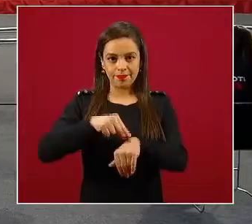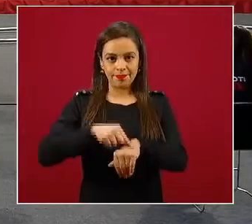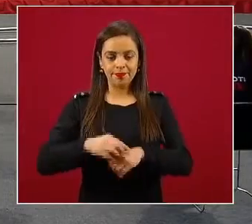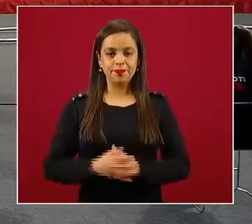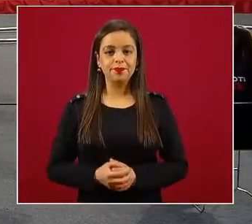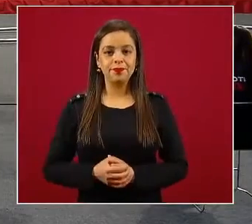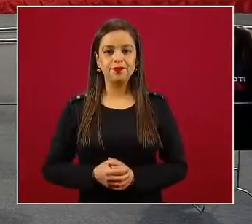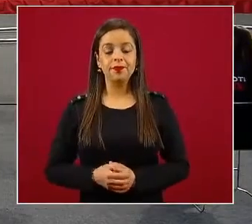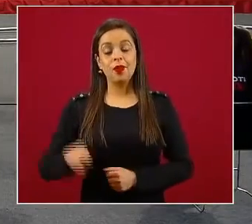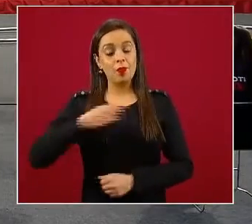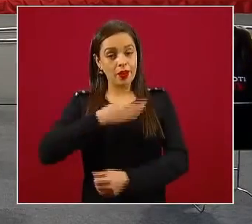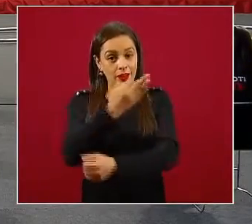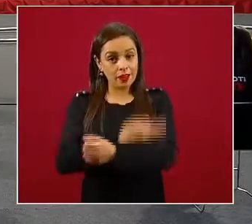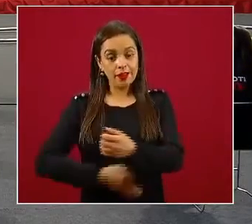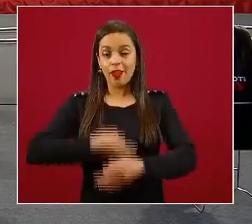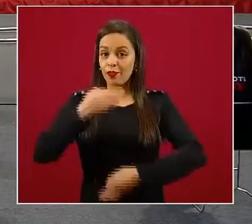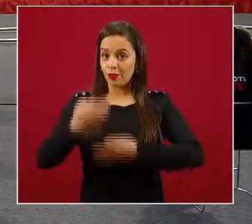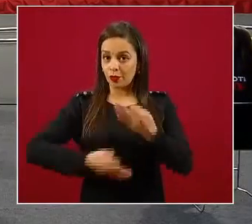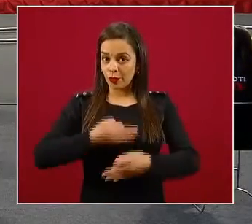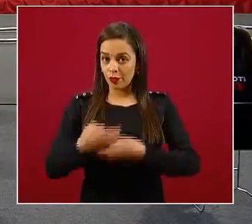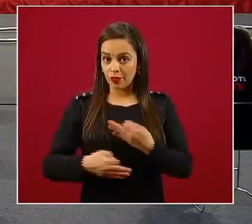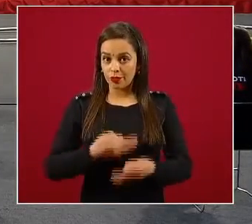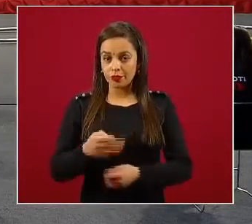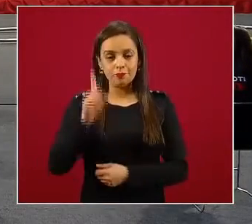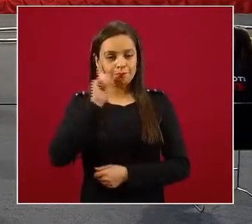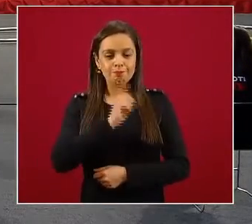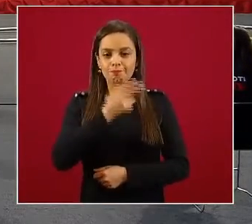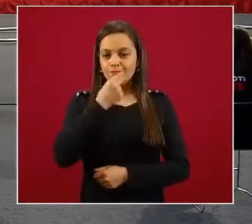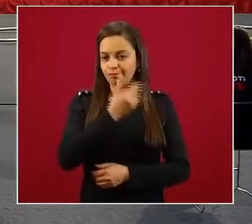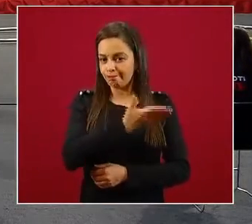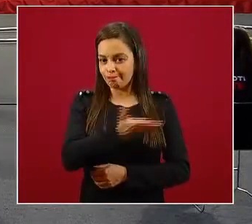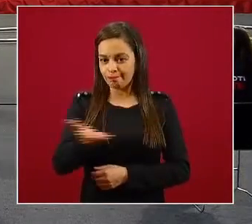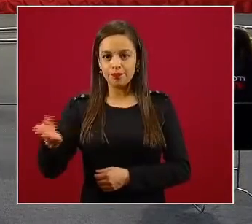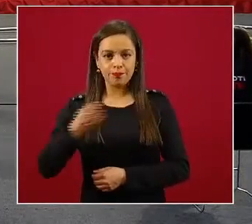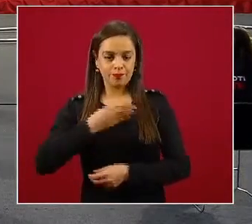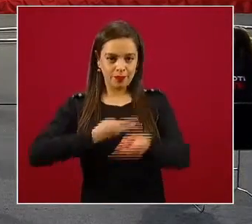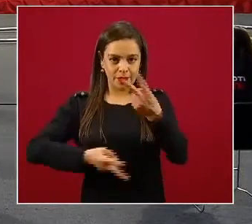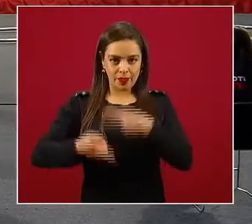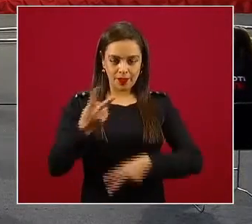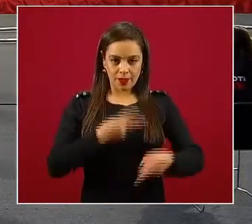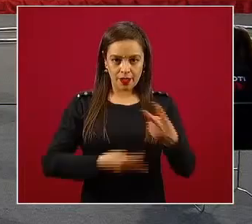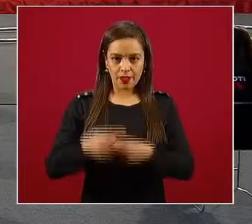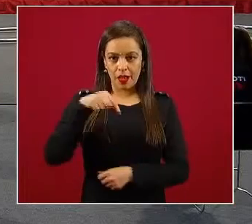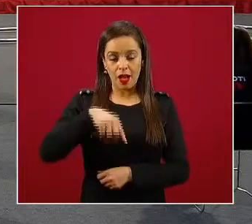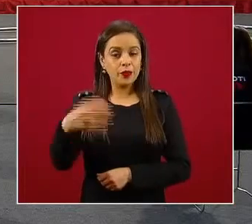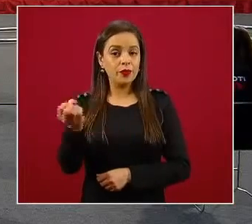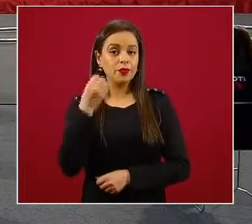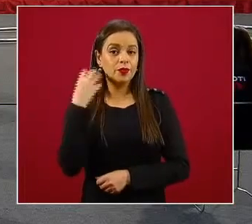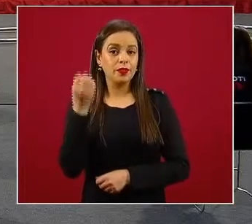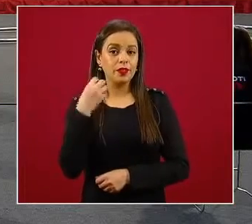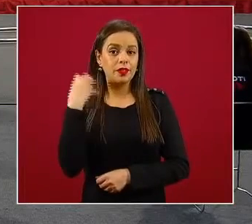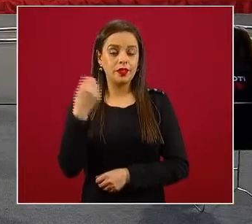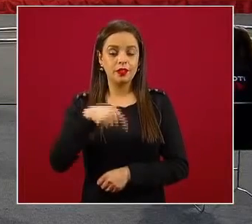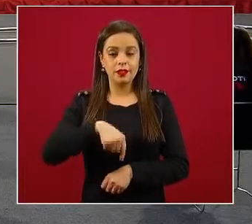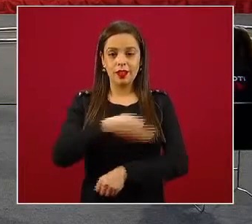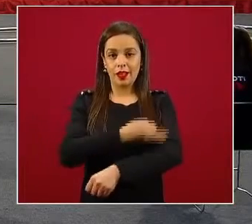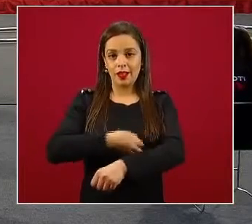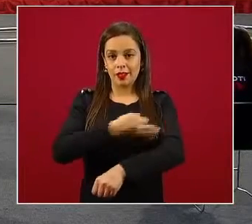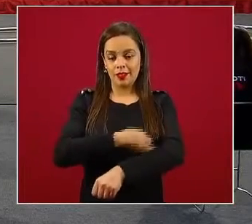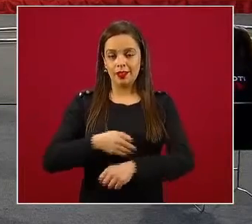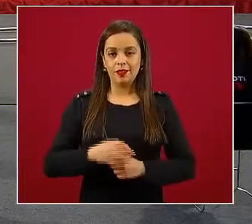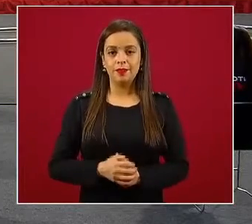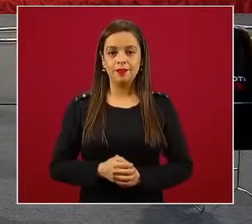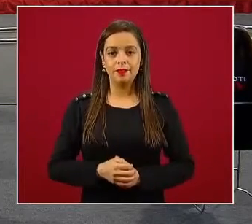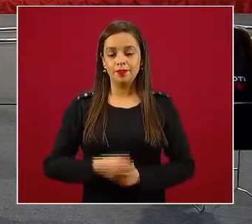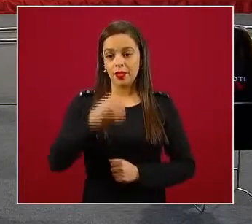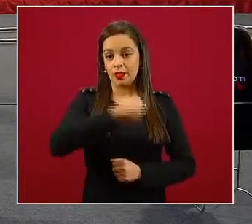Muy buenas tardes a todas y todos. Bienvenidos a la conferencia vespertina. Un